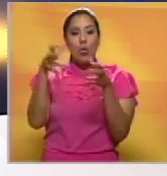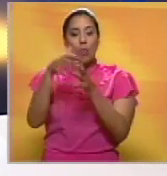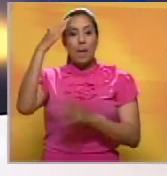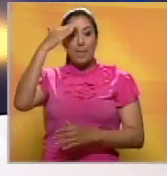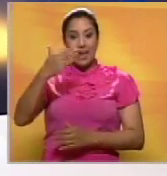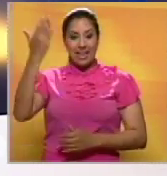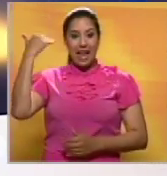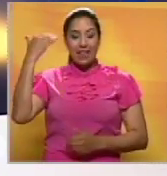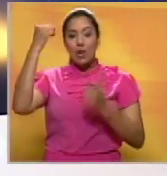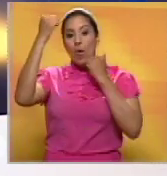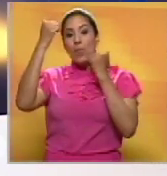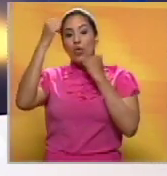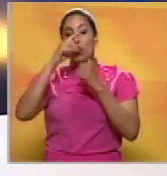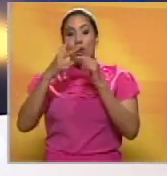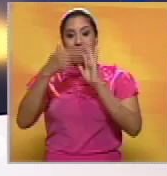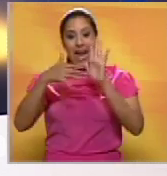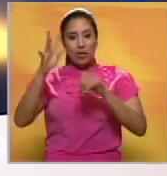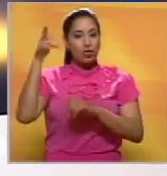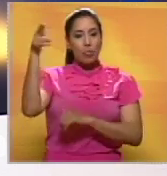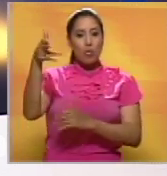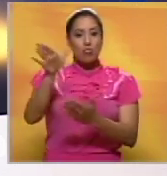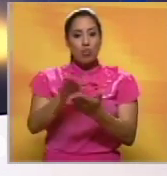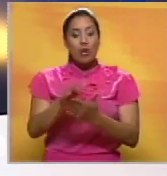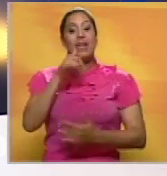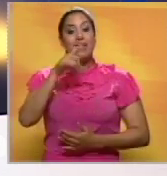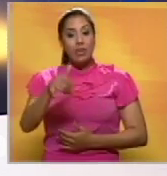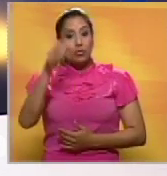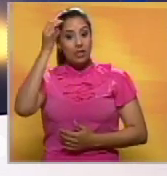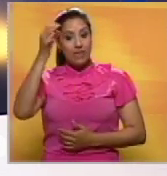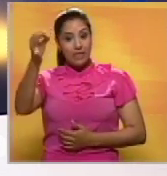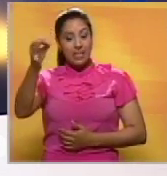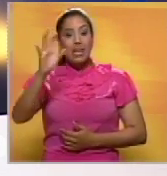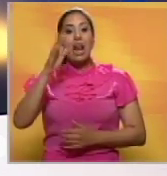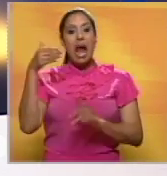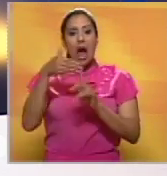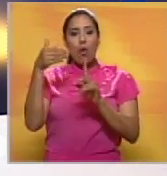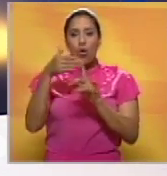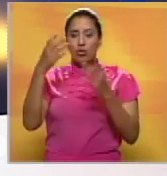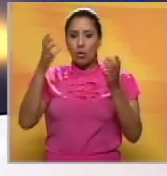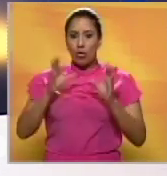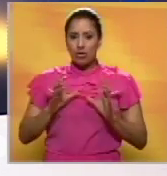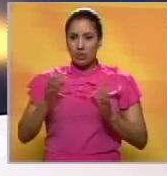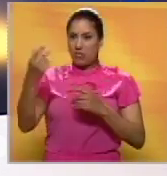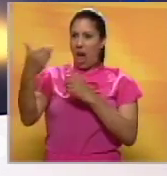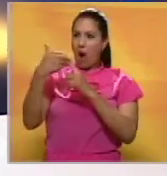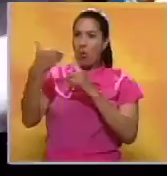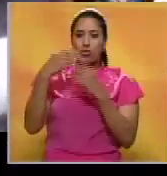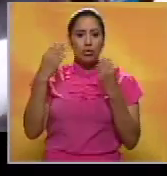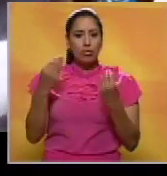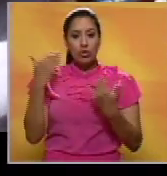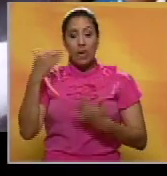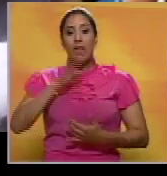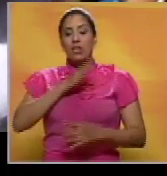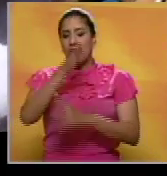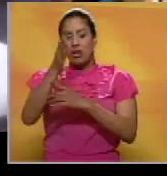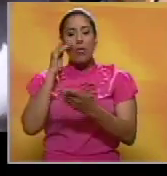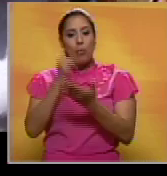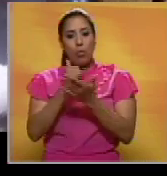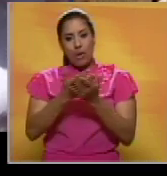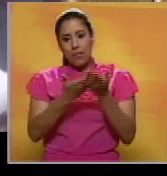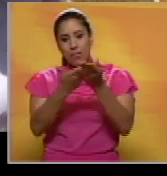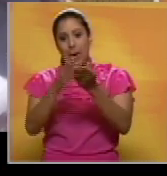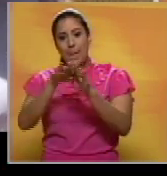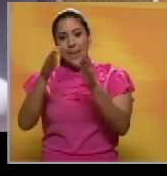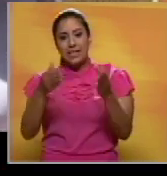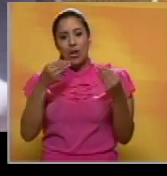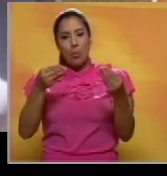de la Guardia Nacional en protestas del año 2014, denunció a la Fiscalía acoso por parte de los organismos de seguridad. Orozco llevó pruebas ante el